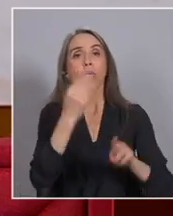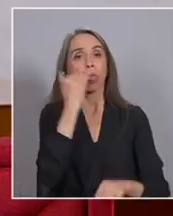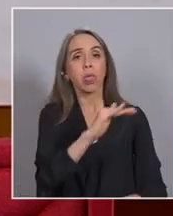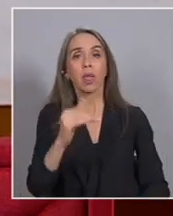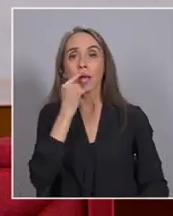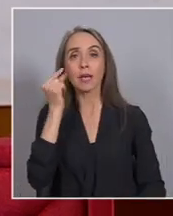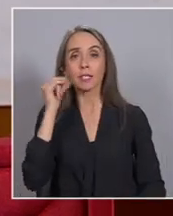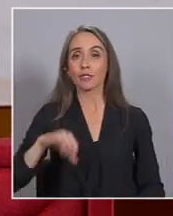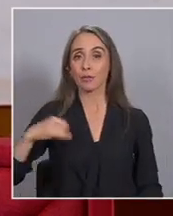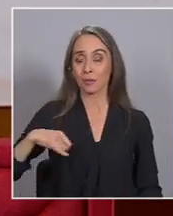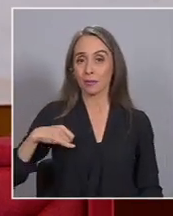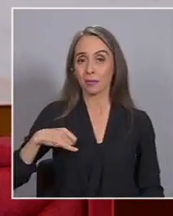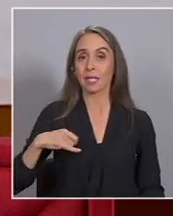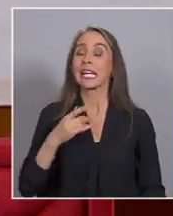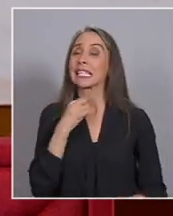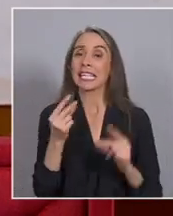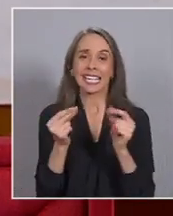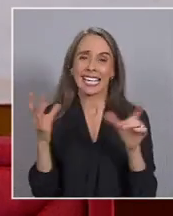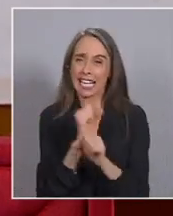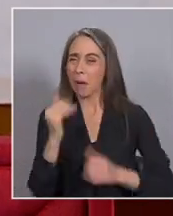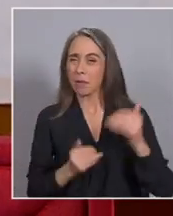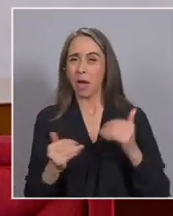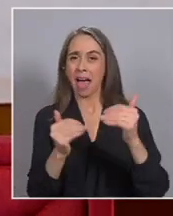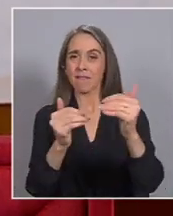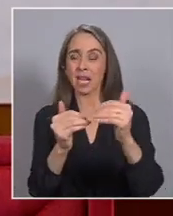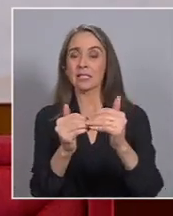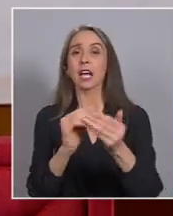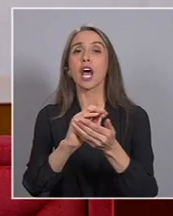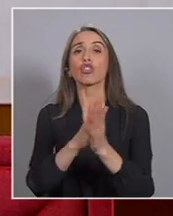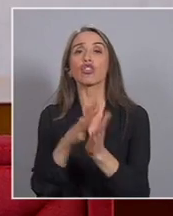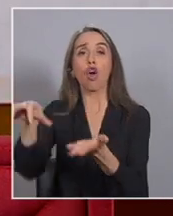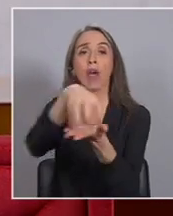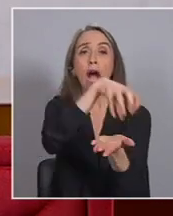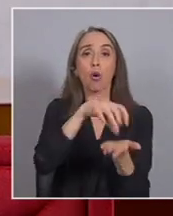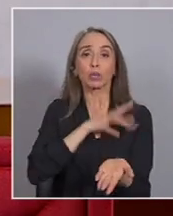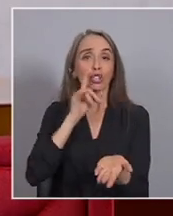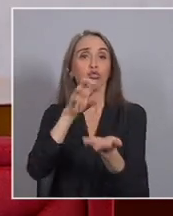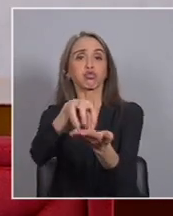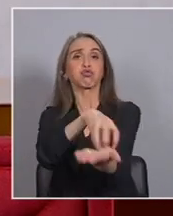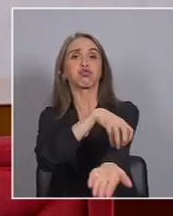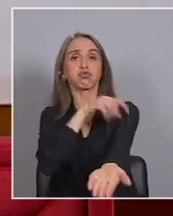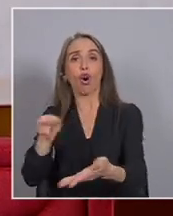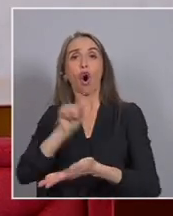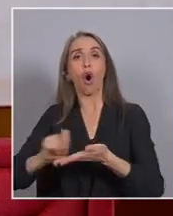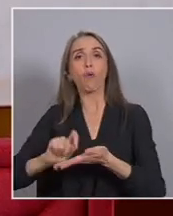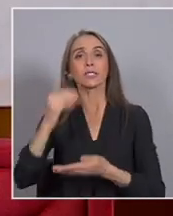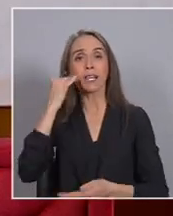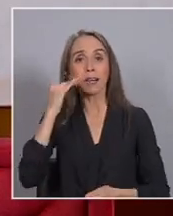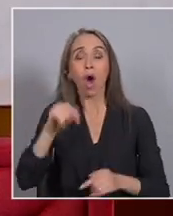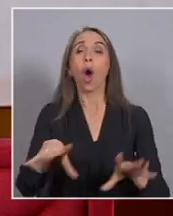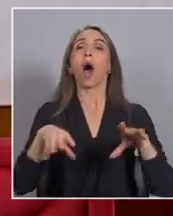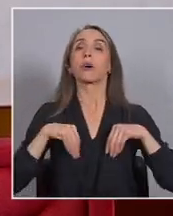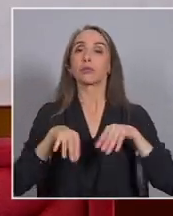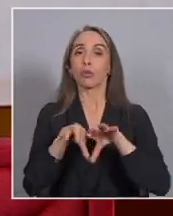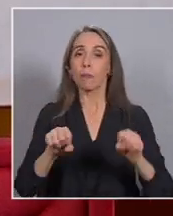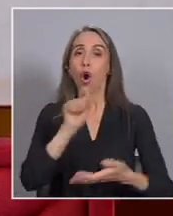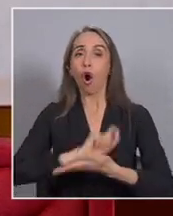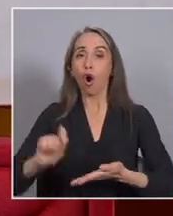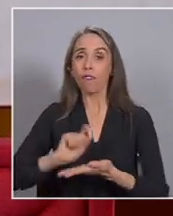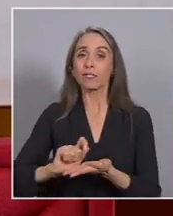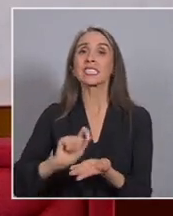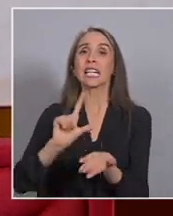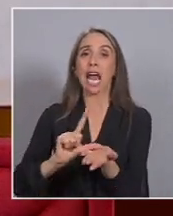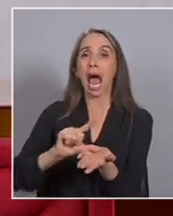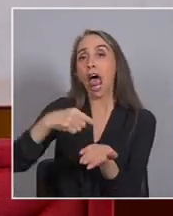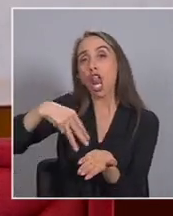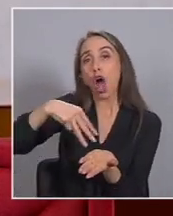adolescentes. Queremos avanzar lo más rápido posible para llegar a todo el país y, por lo tanto, hoy asumo el compromiso de que las oficinas locales de